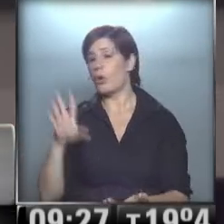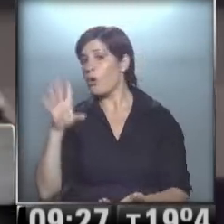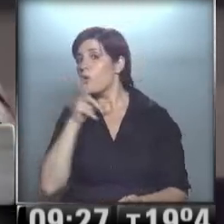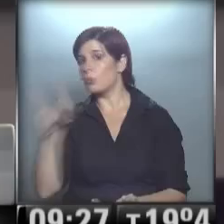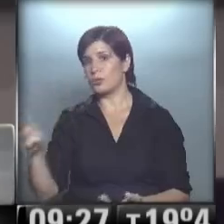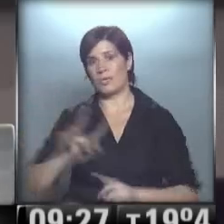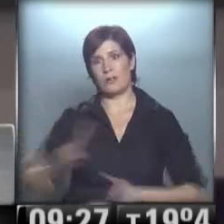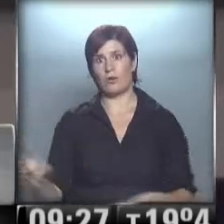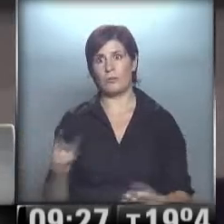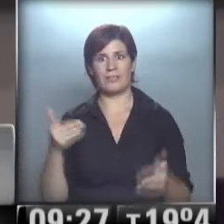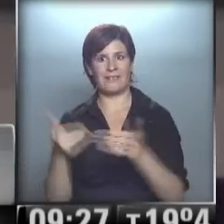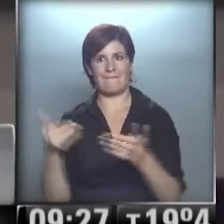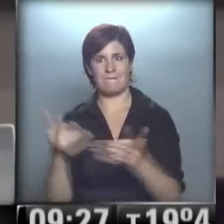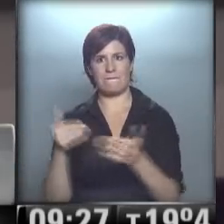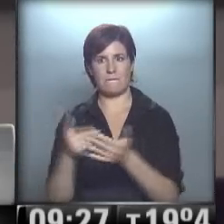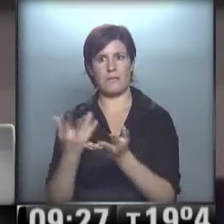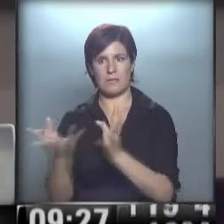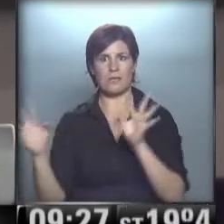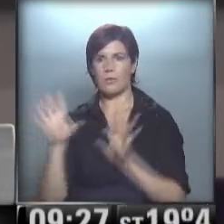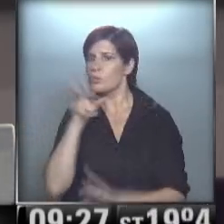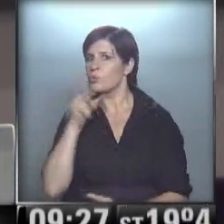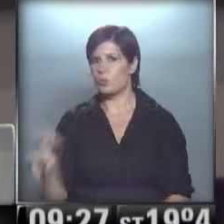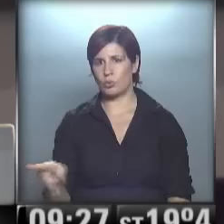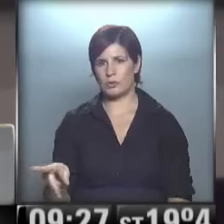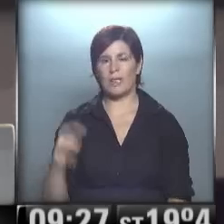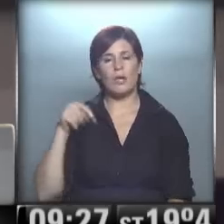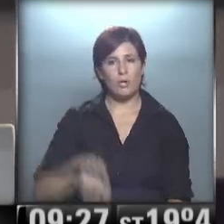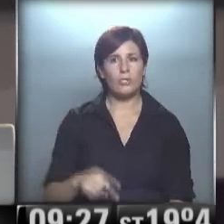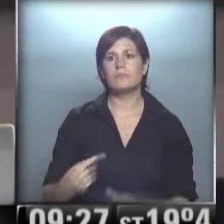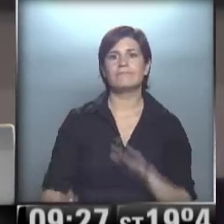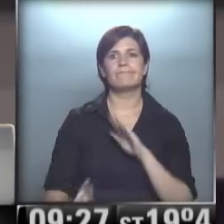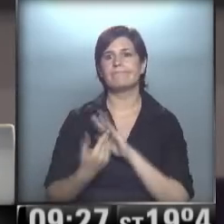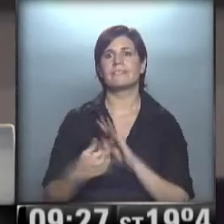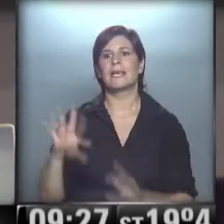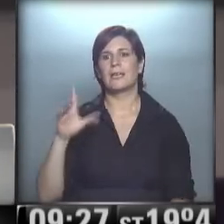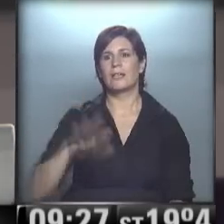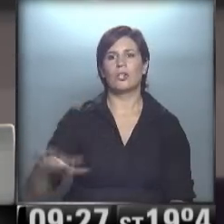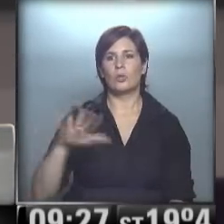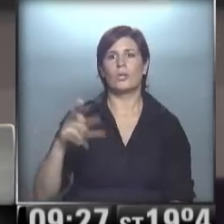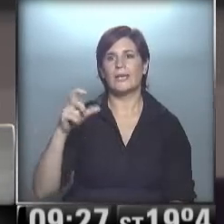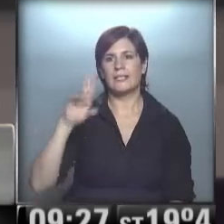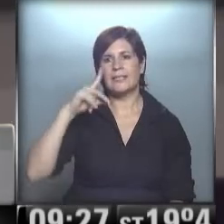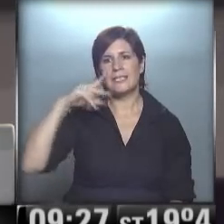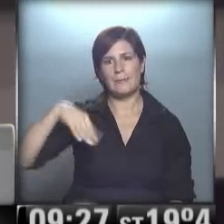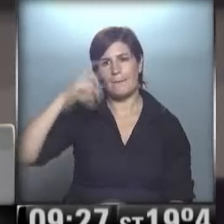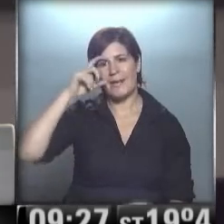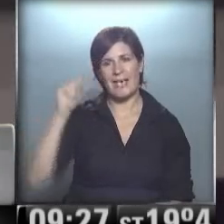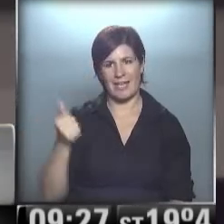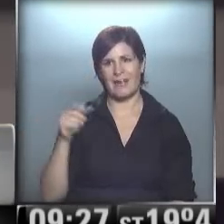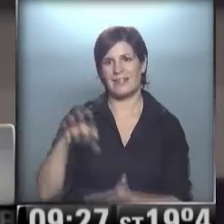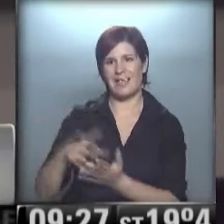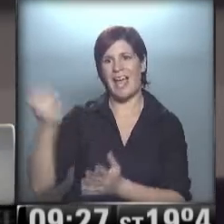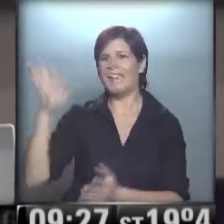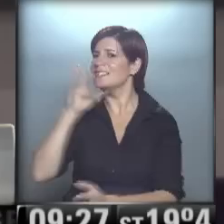evitarlo hoy el punto álgido de este tema es en crimea una península que pertenecía a Rusia